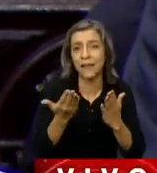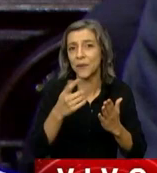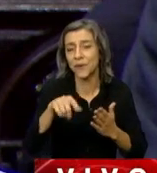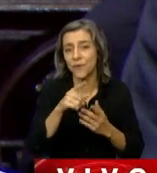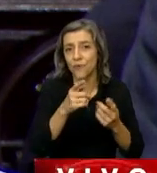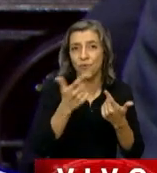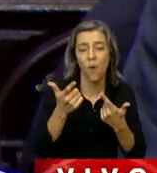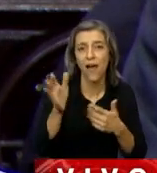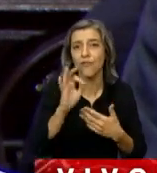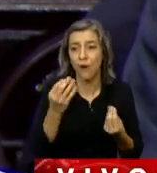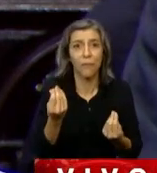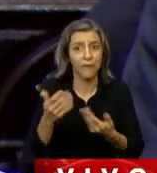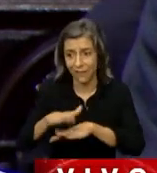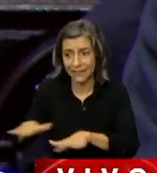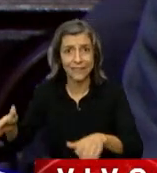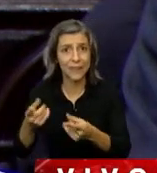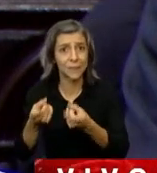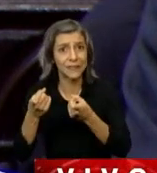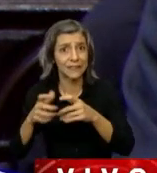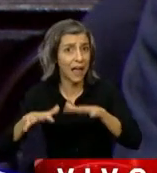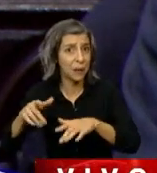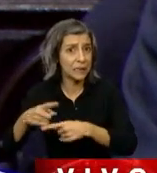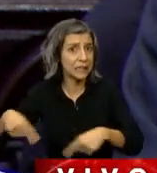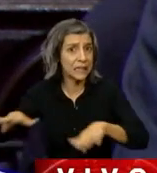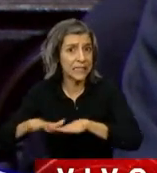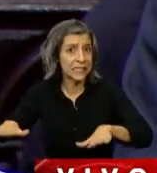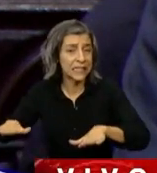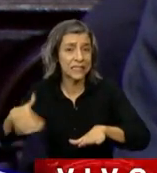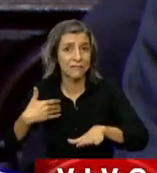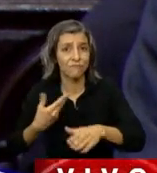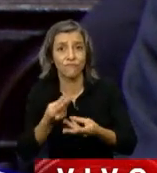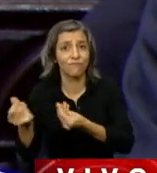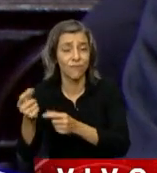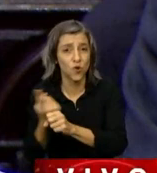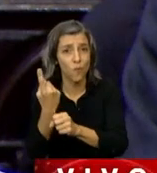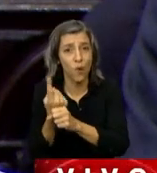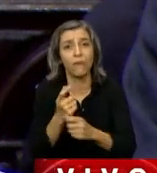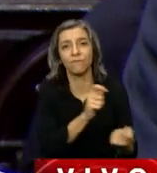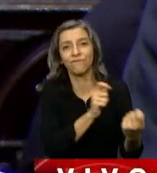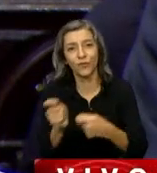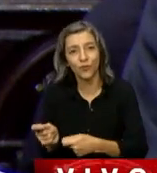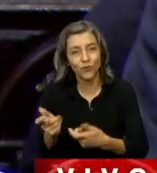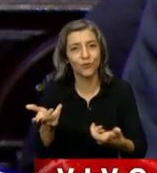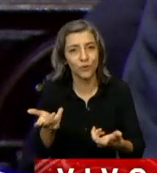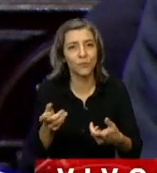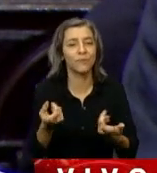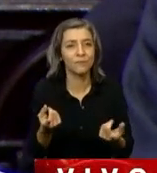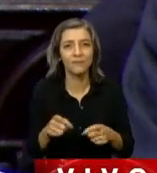libros, para alquilar un salón y ahí juntar un poco de recursos para la comunidad.